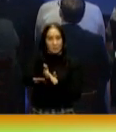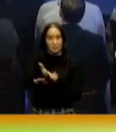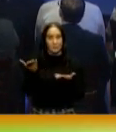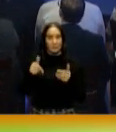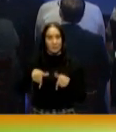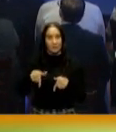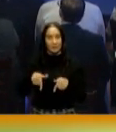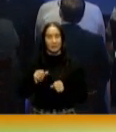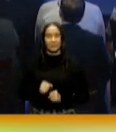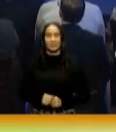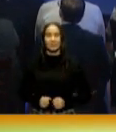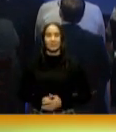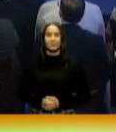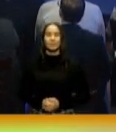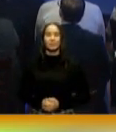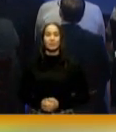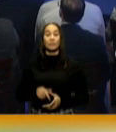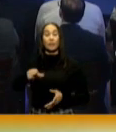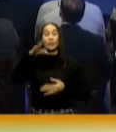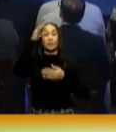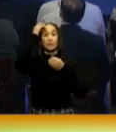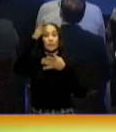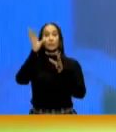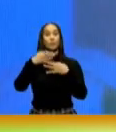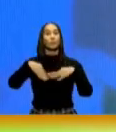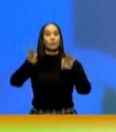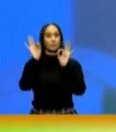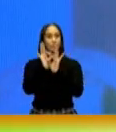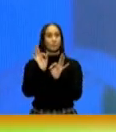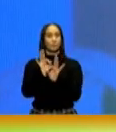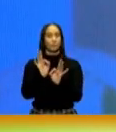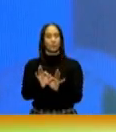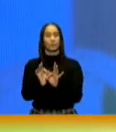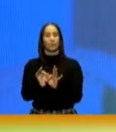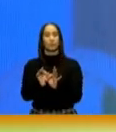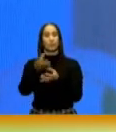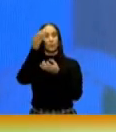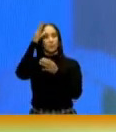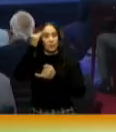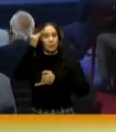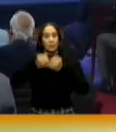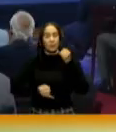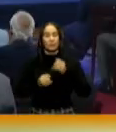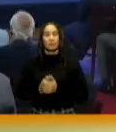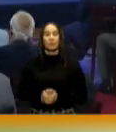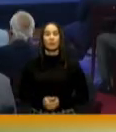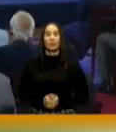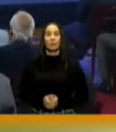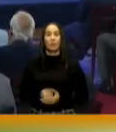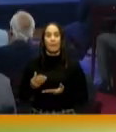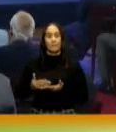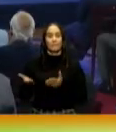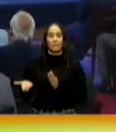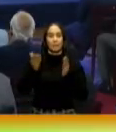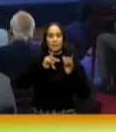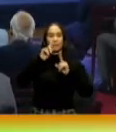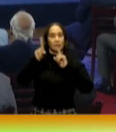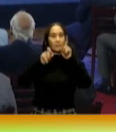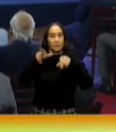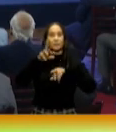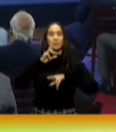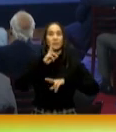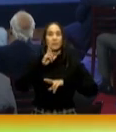este gobierno que el otro o sea no tiene nada que ver con eso sino cómo ha disminuido o cómo ha aumentado su calidad de vida y el